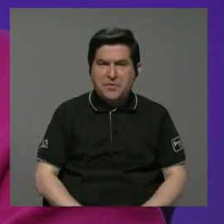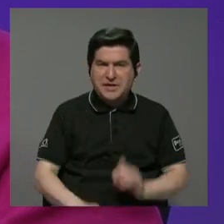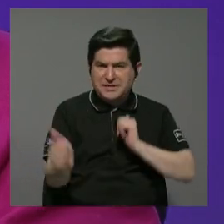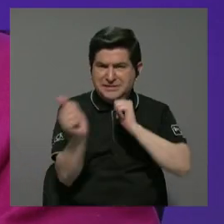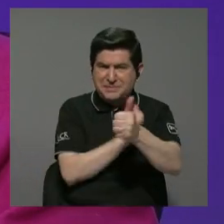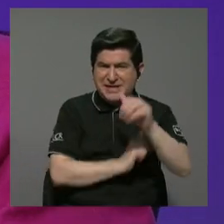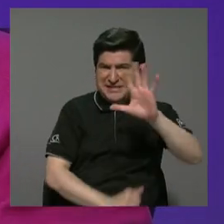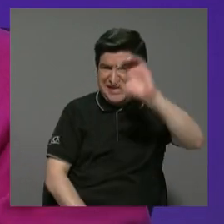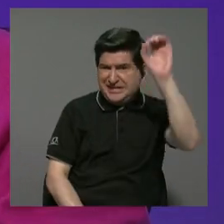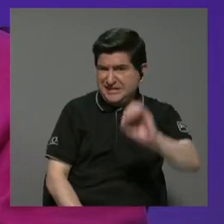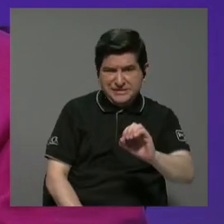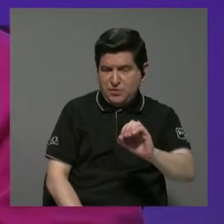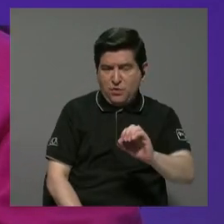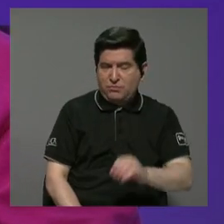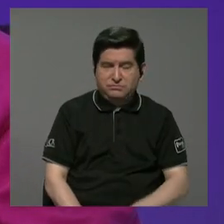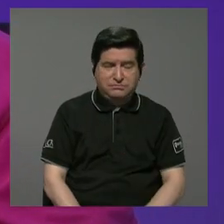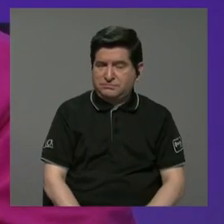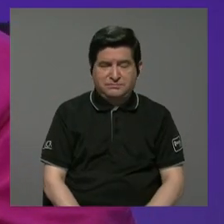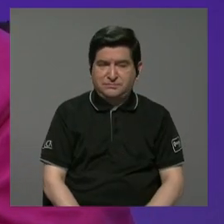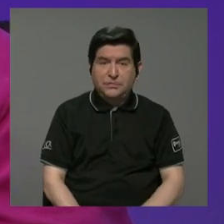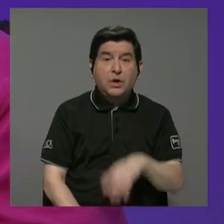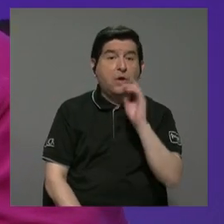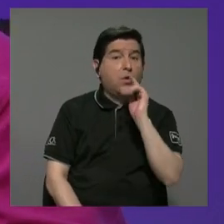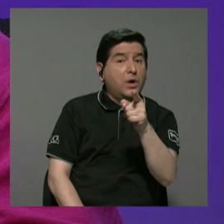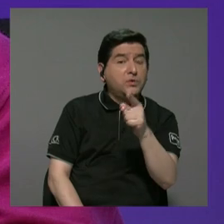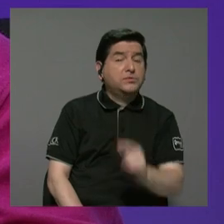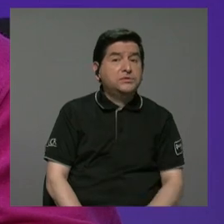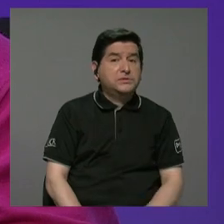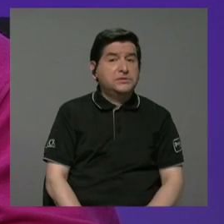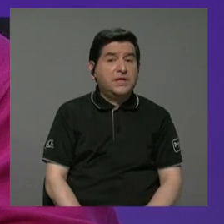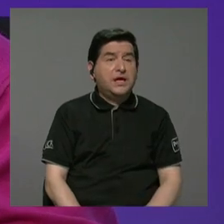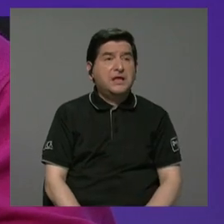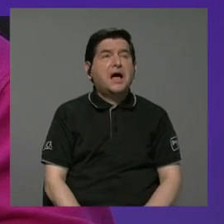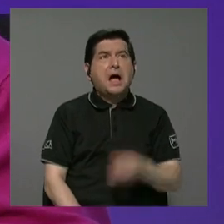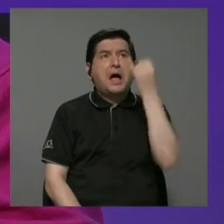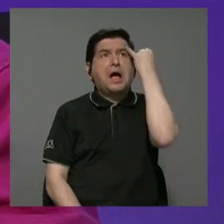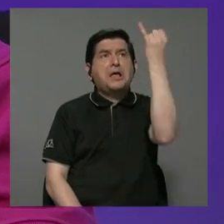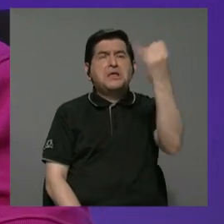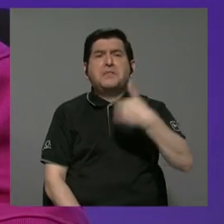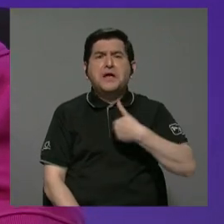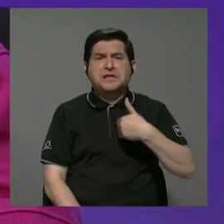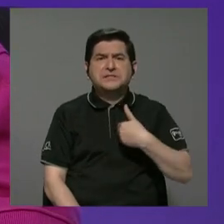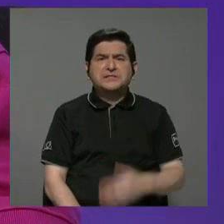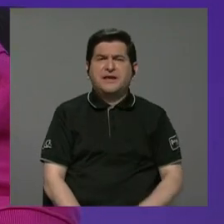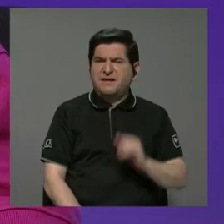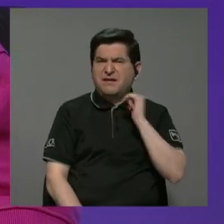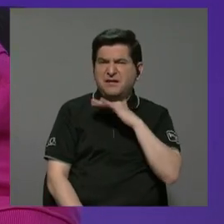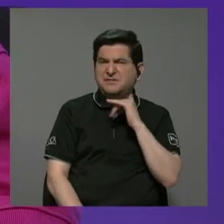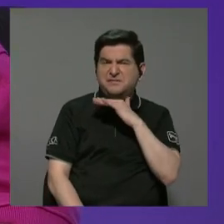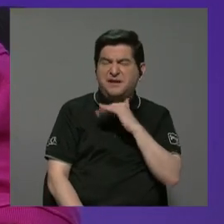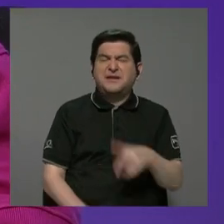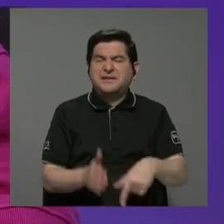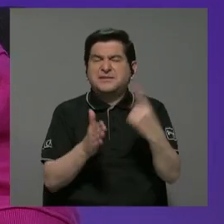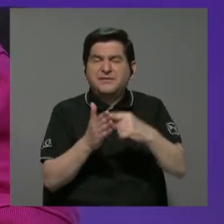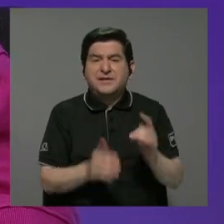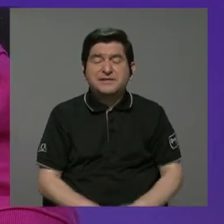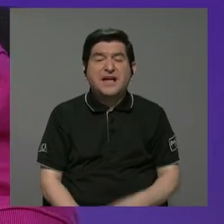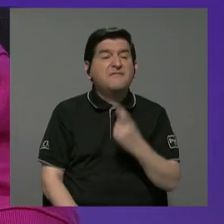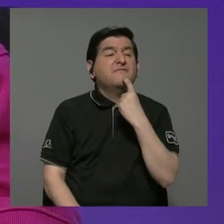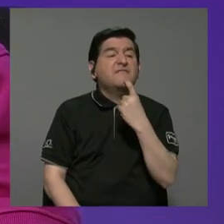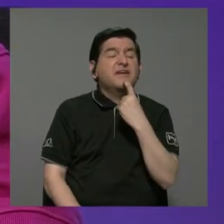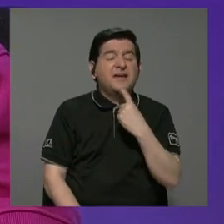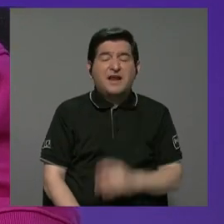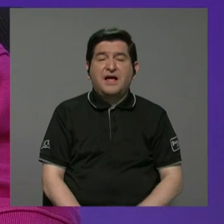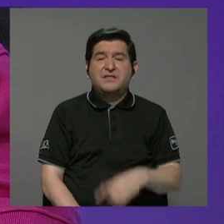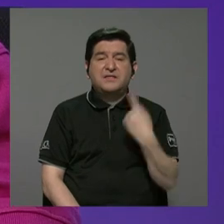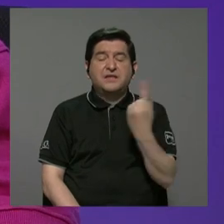del 5%. Entonces, cuando usted lo coloca, incluso hay argumentaciones bastante extrañas, porque hablan de que Finlandia subsiste